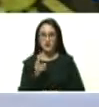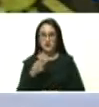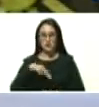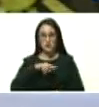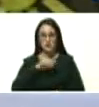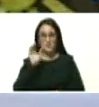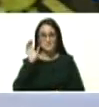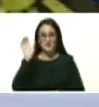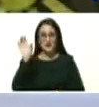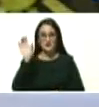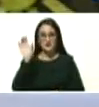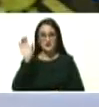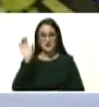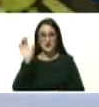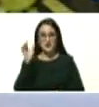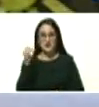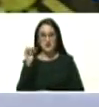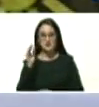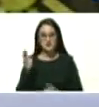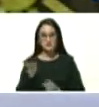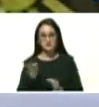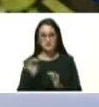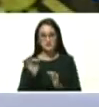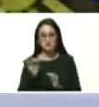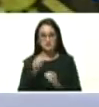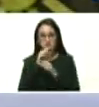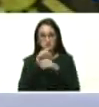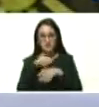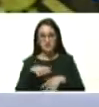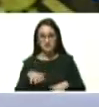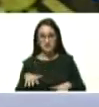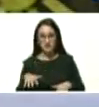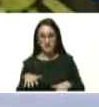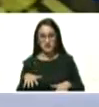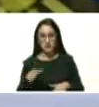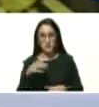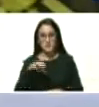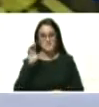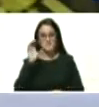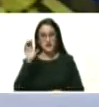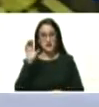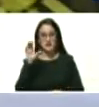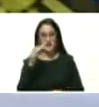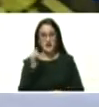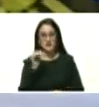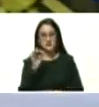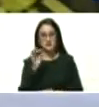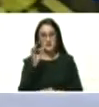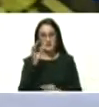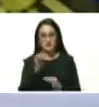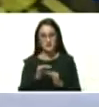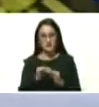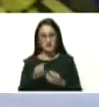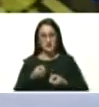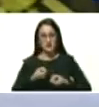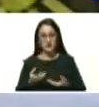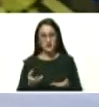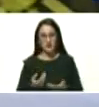patria tiene su destino bendito. Nuestra patria tiene su destino